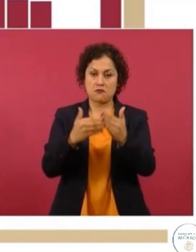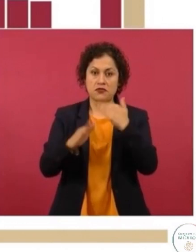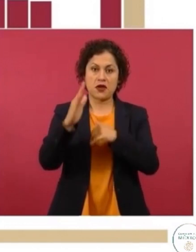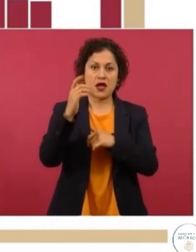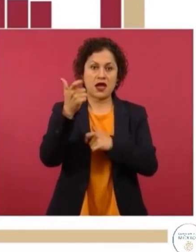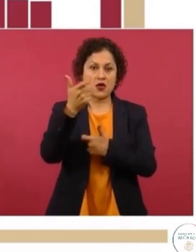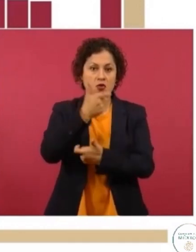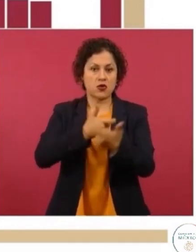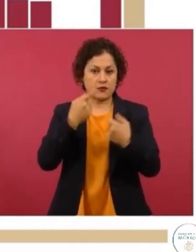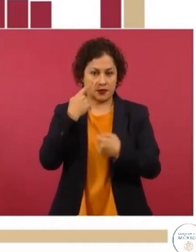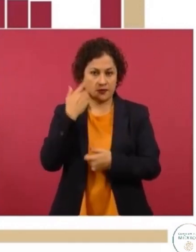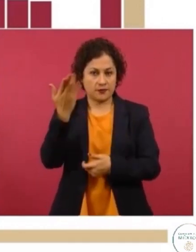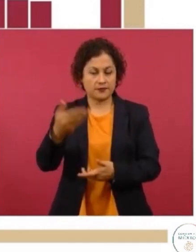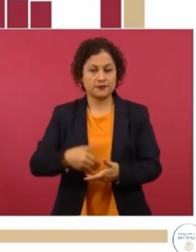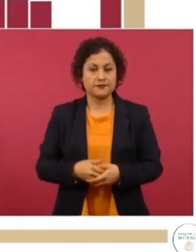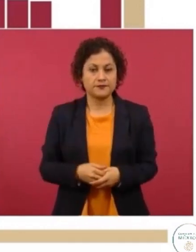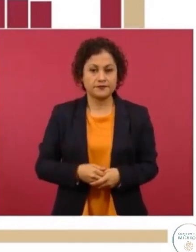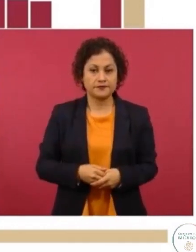salimos